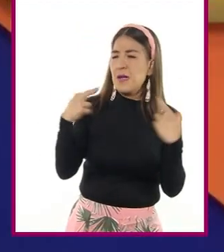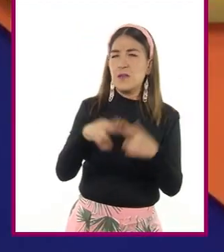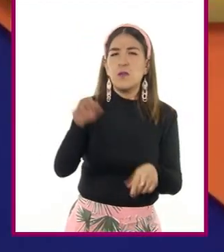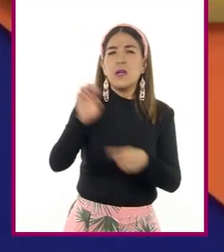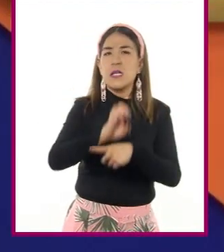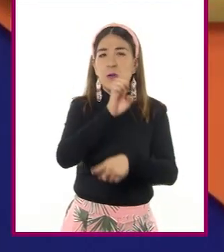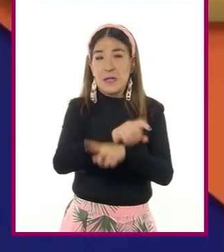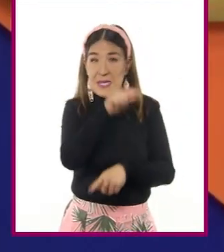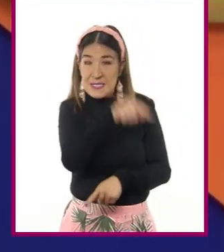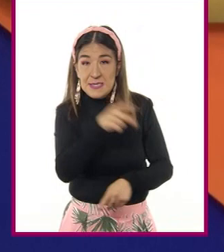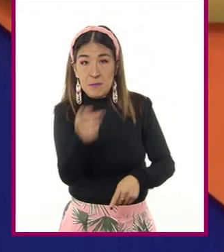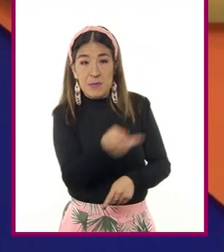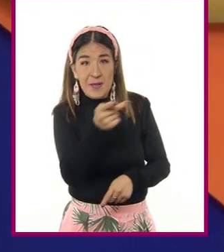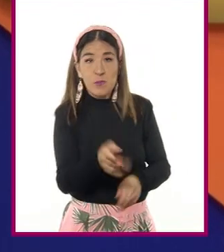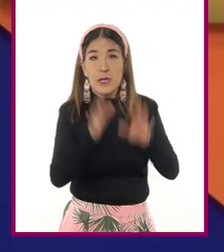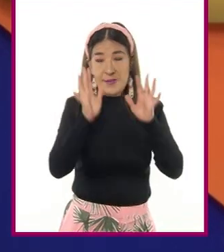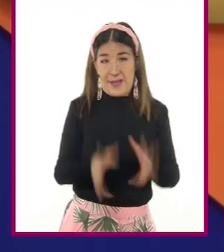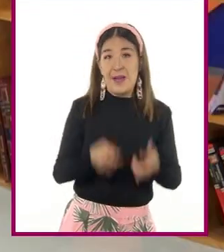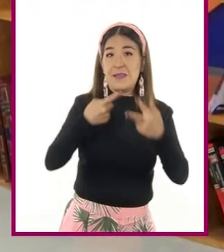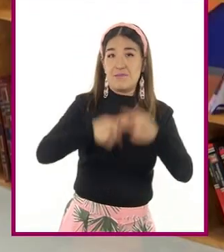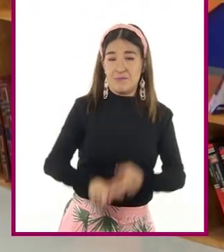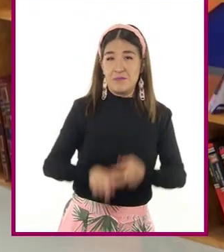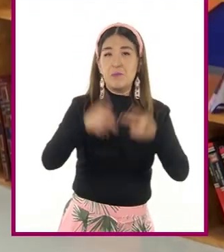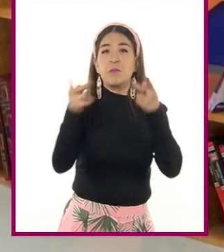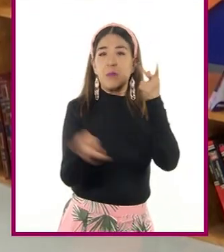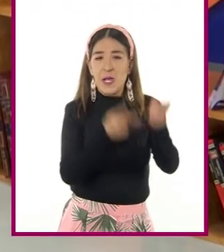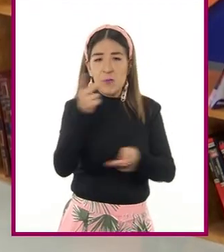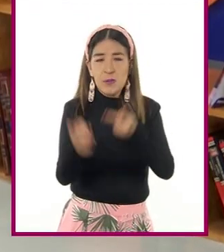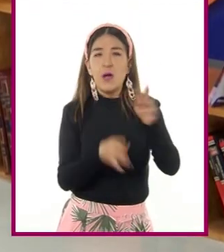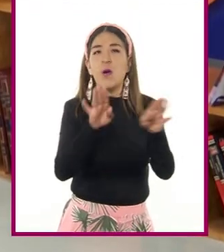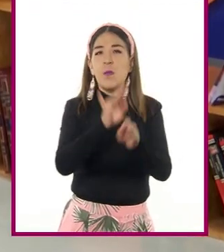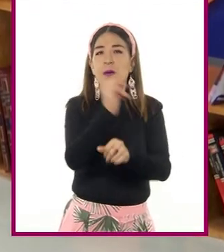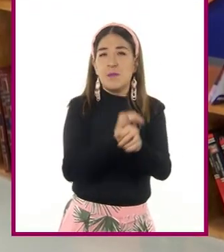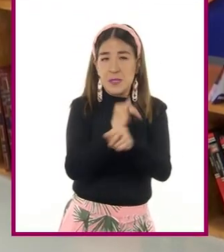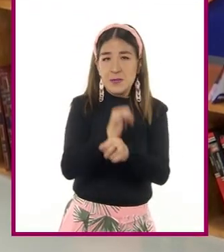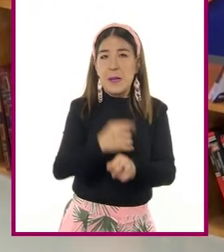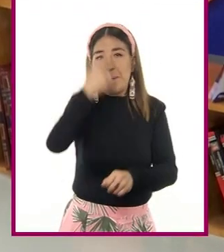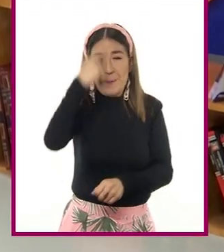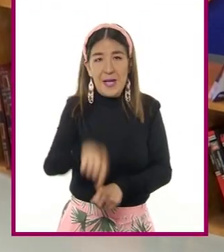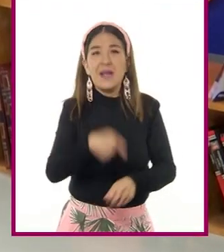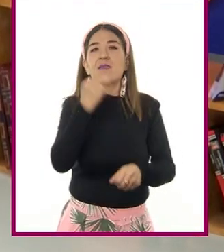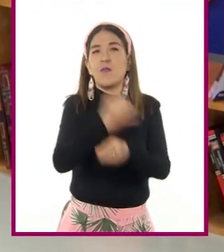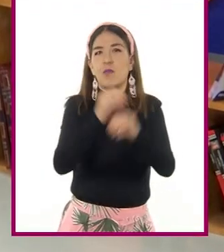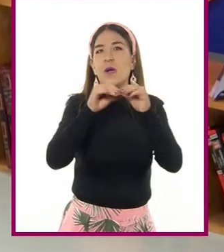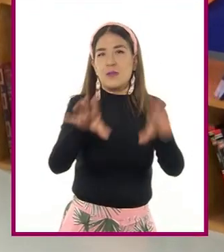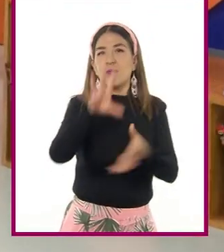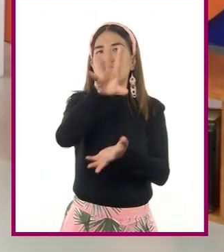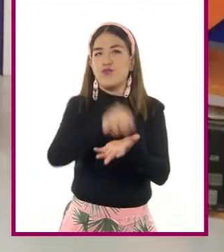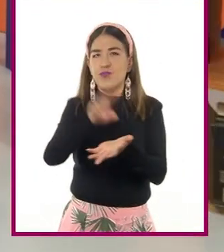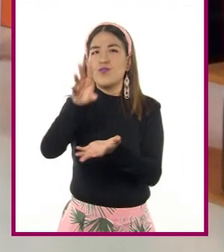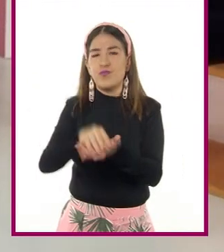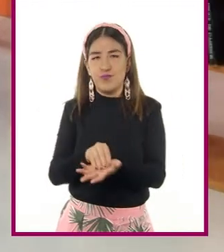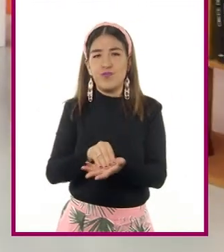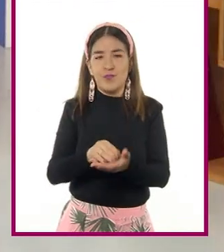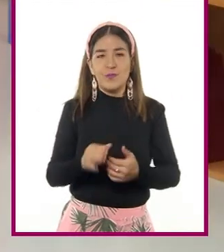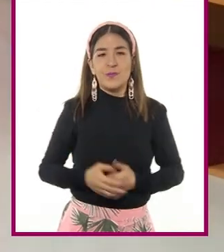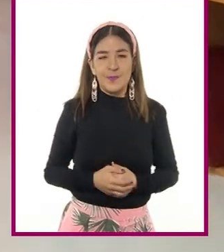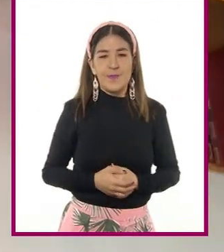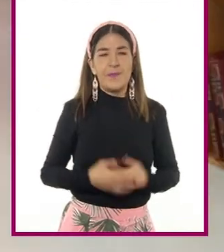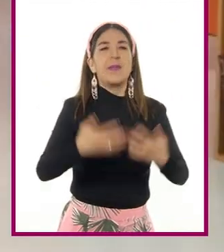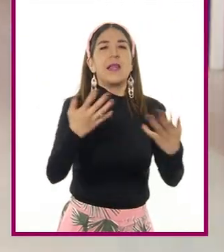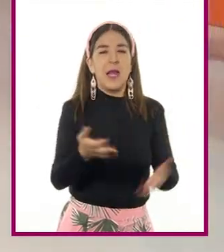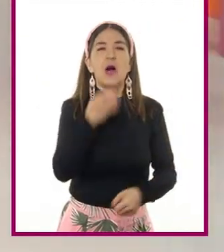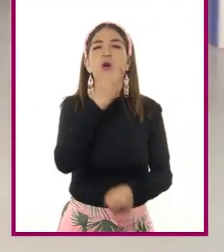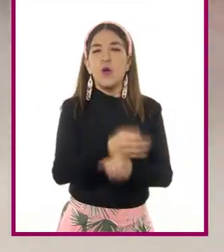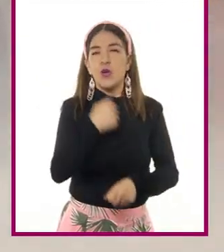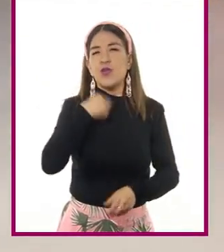entonces, con estas preguntas podemos iniciar a investigar y a rescatar toda la información posible. Bueno, ahora